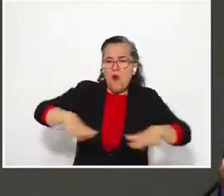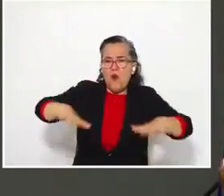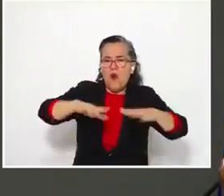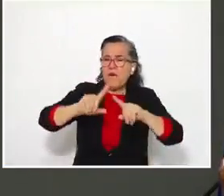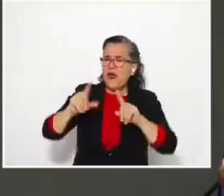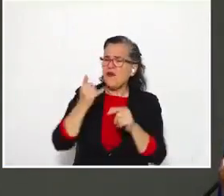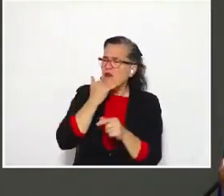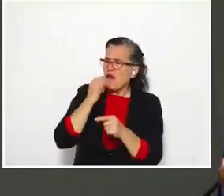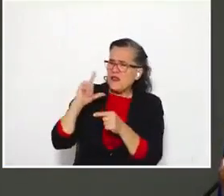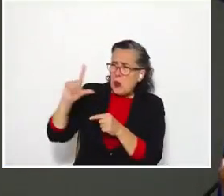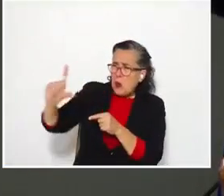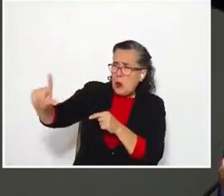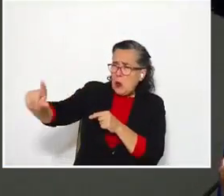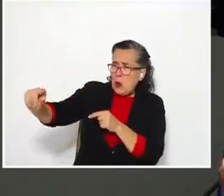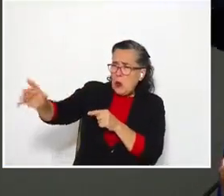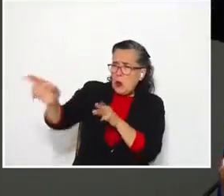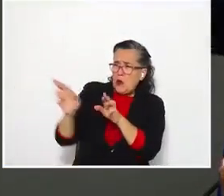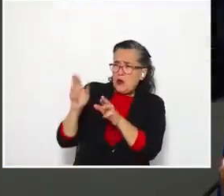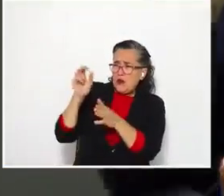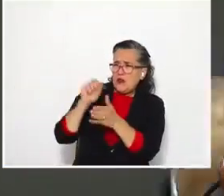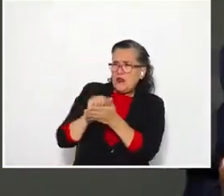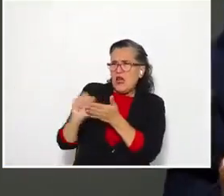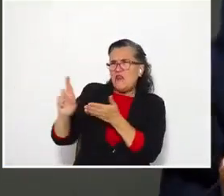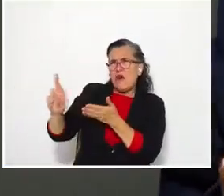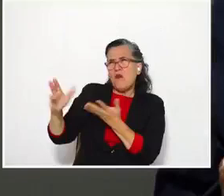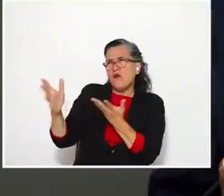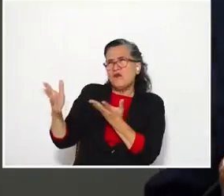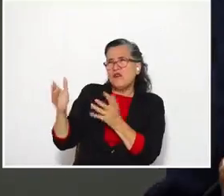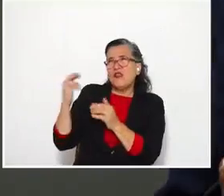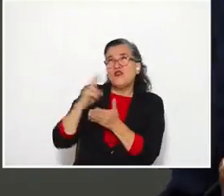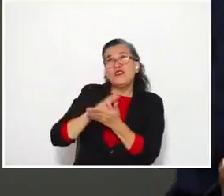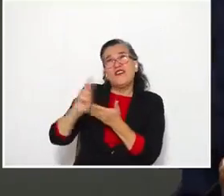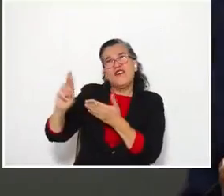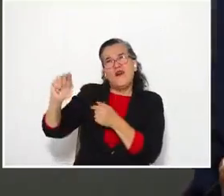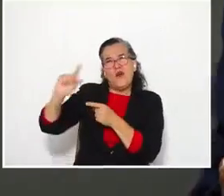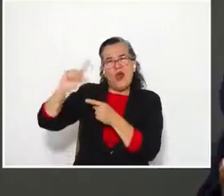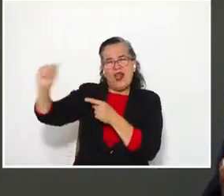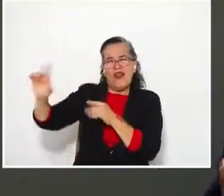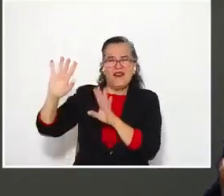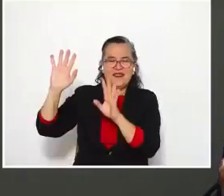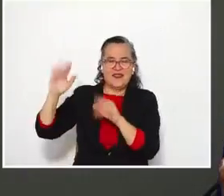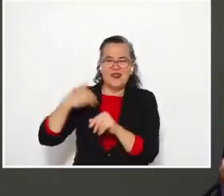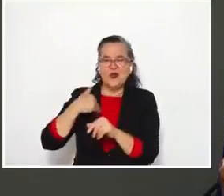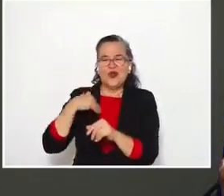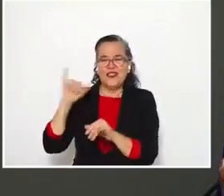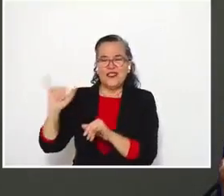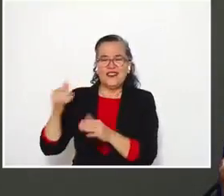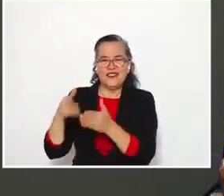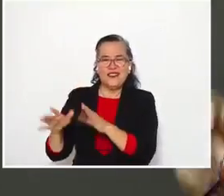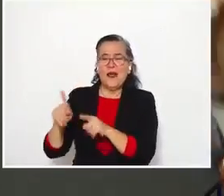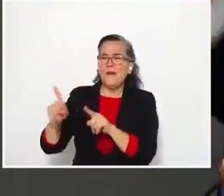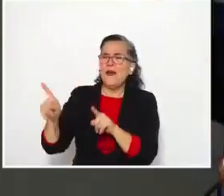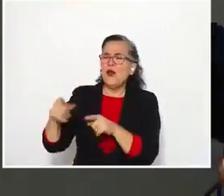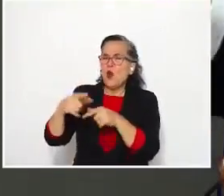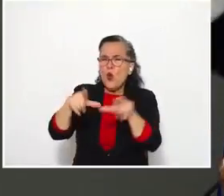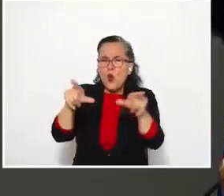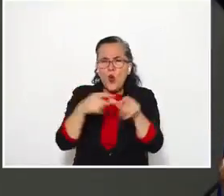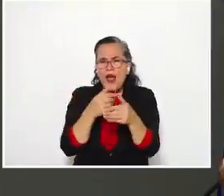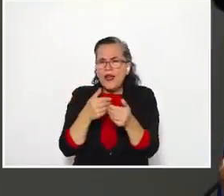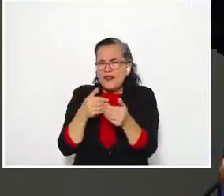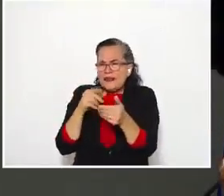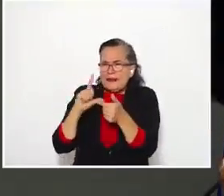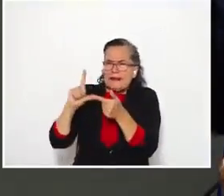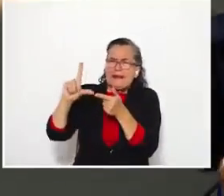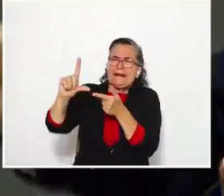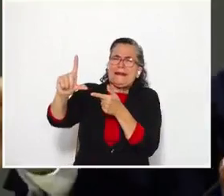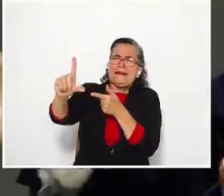están? Bueno, allá en San Ramón era muy bueno, yo soy de San Ramón. Pero los que están en lugares apartados, donde